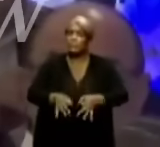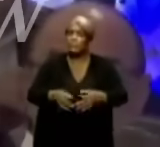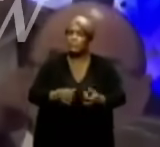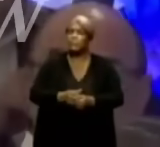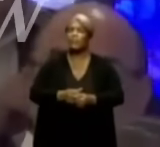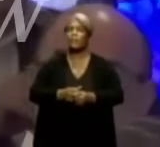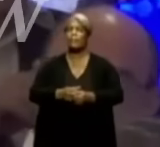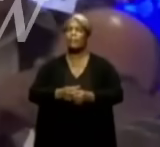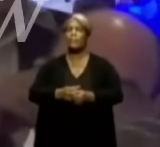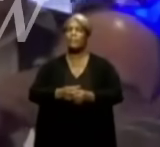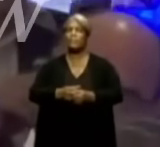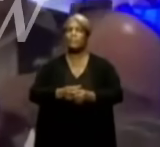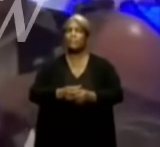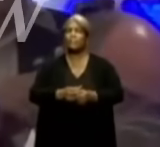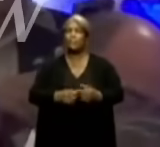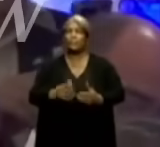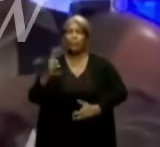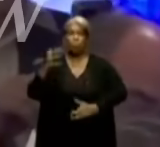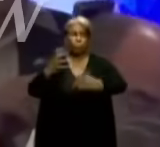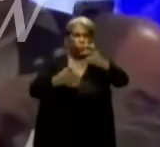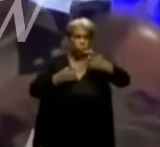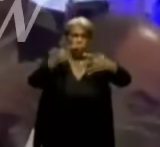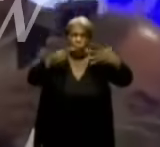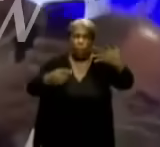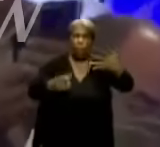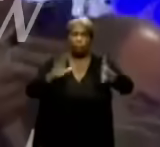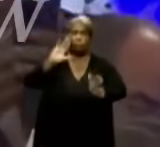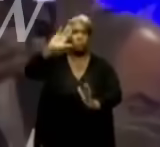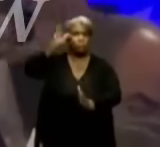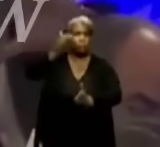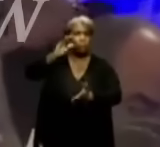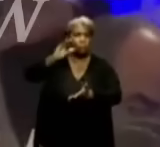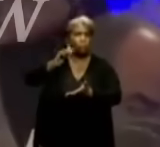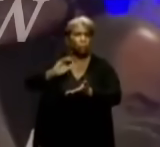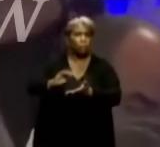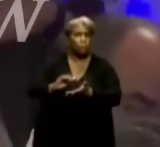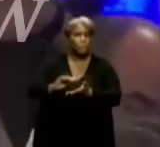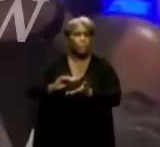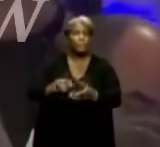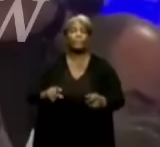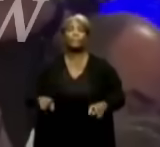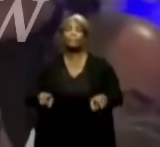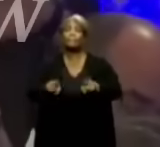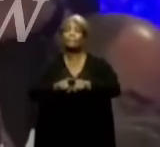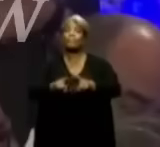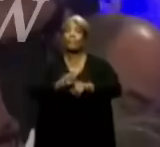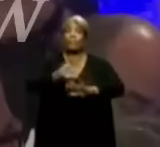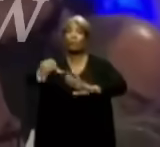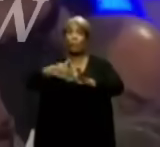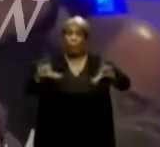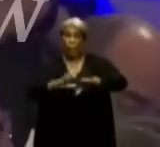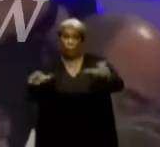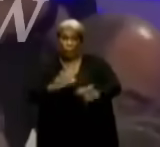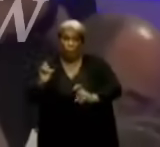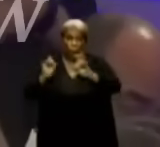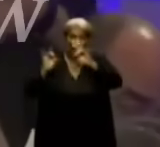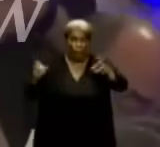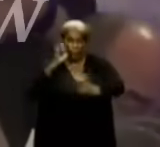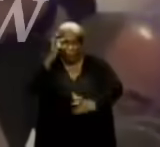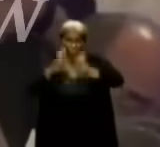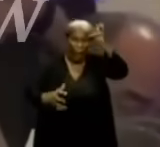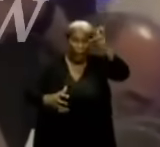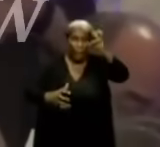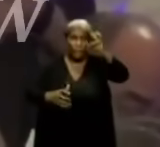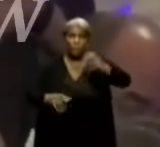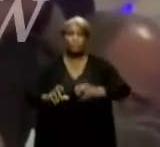niveles de delincuencias y de crímenes, y que los crímenes estaban más relacionados